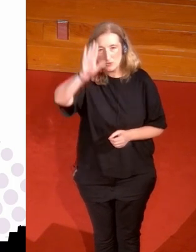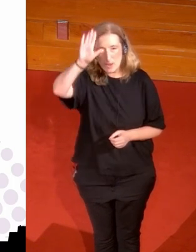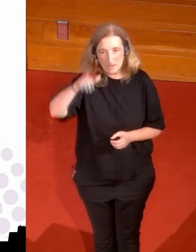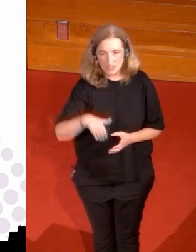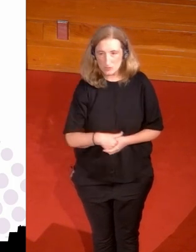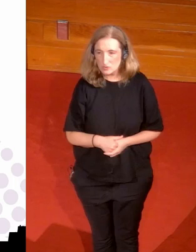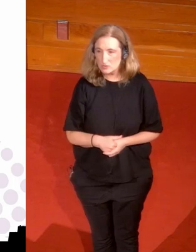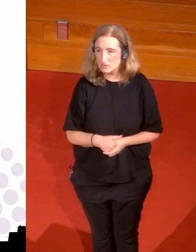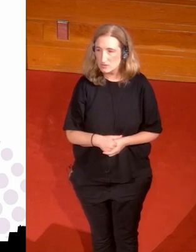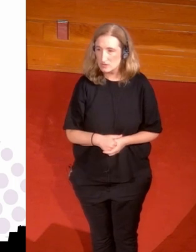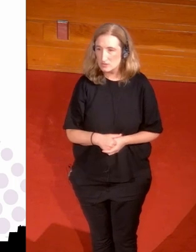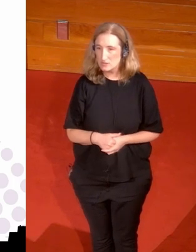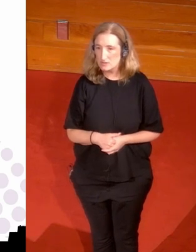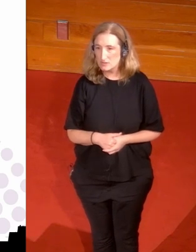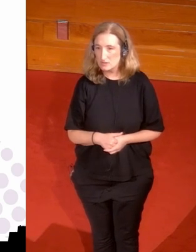pedida